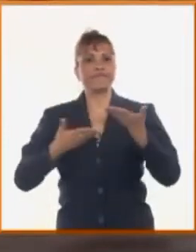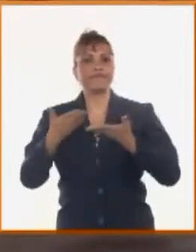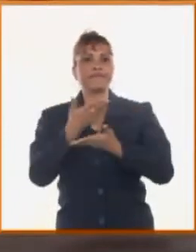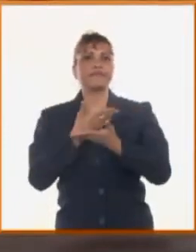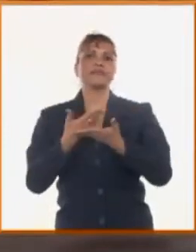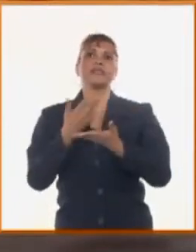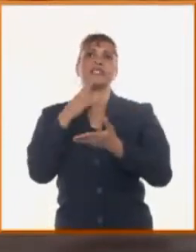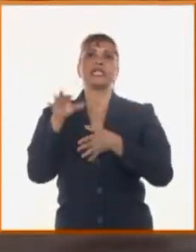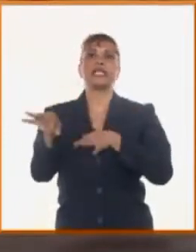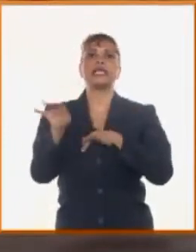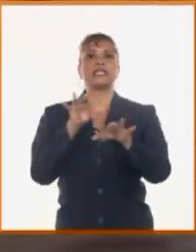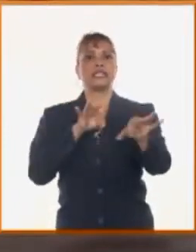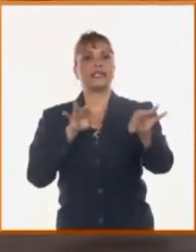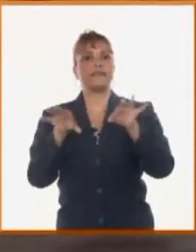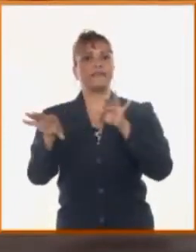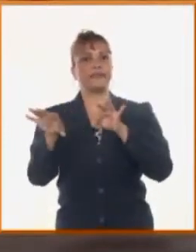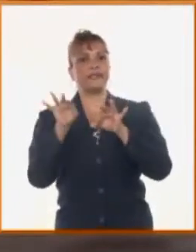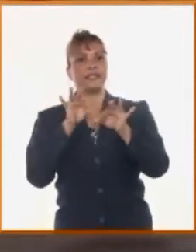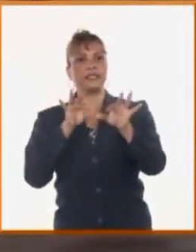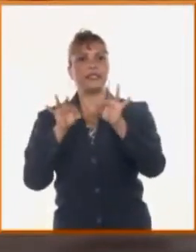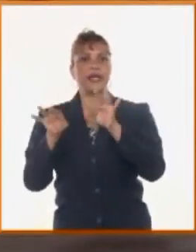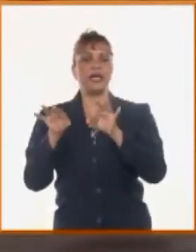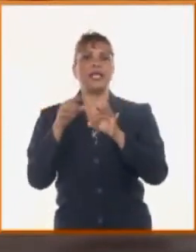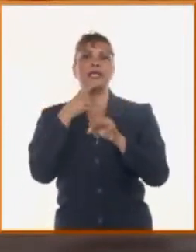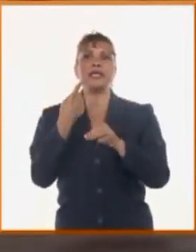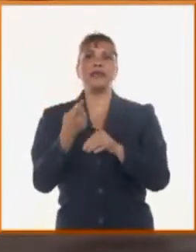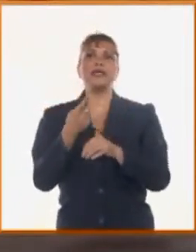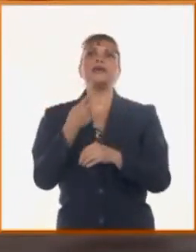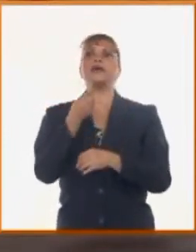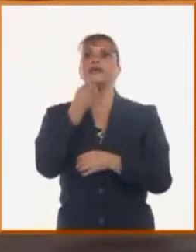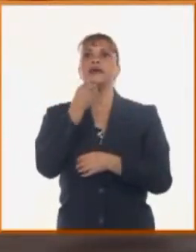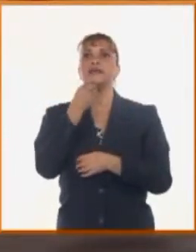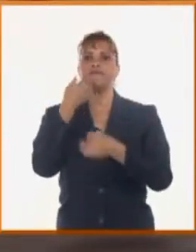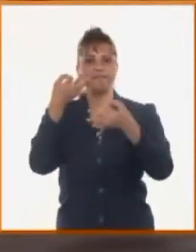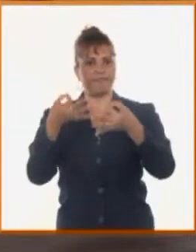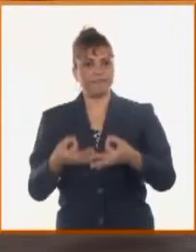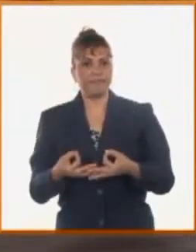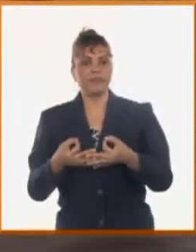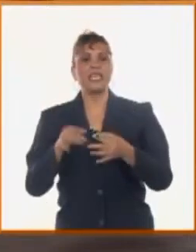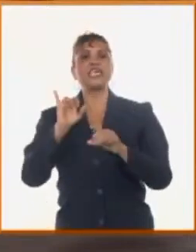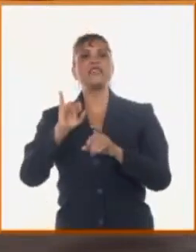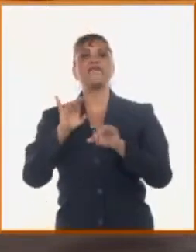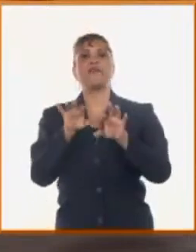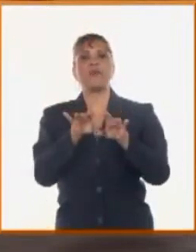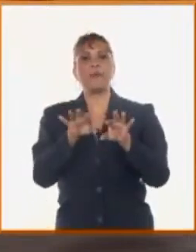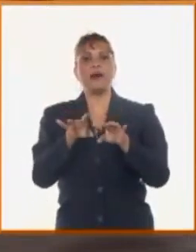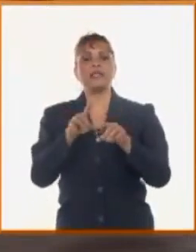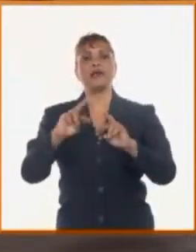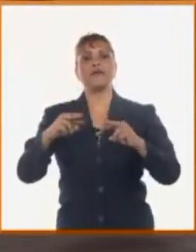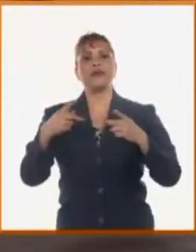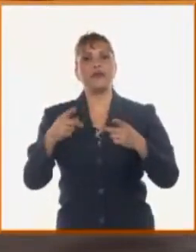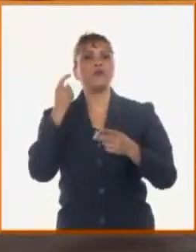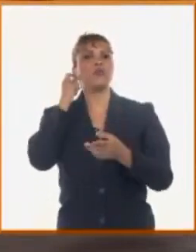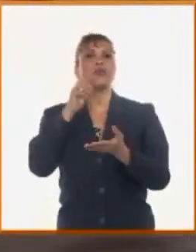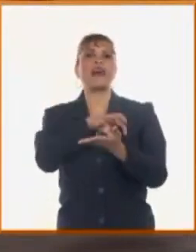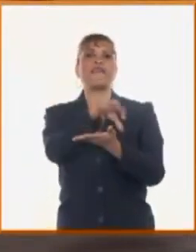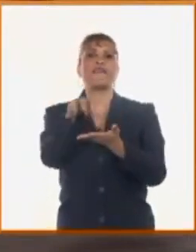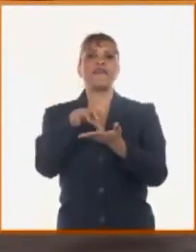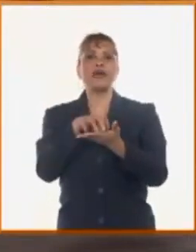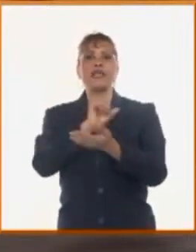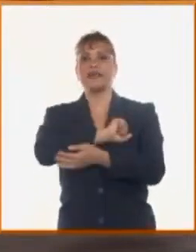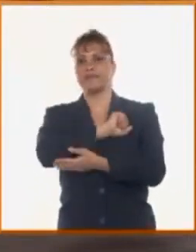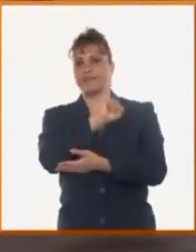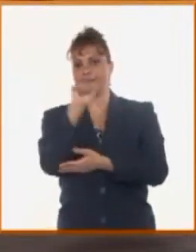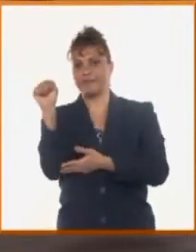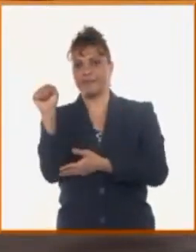clasificar y podemos augurar que Informática será nuevamente una feria exitosa en la